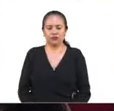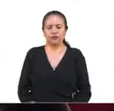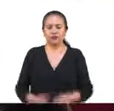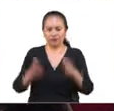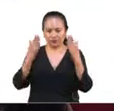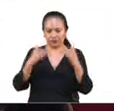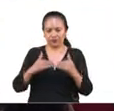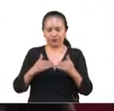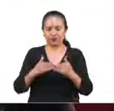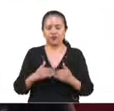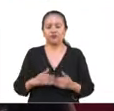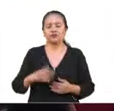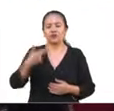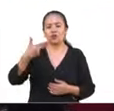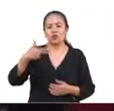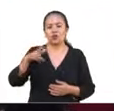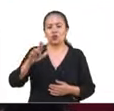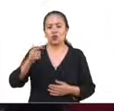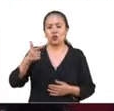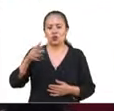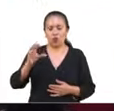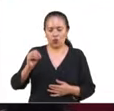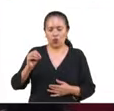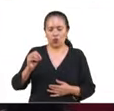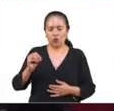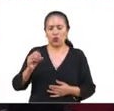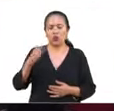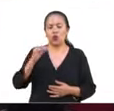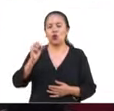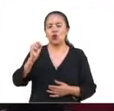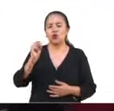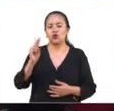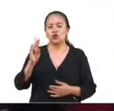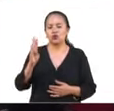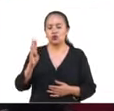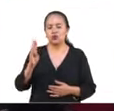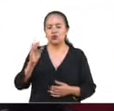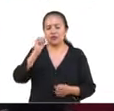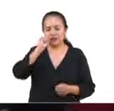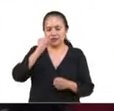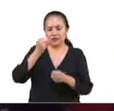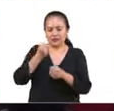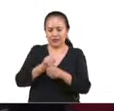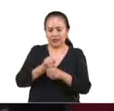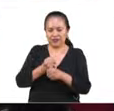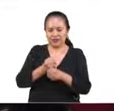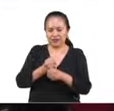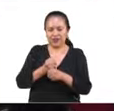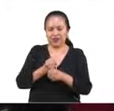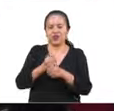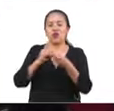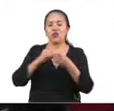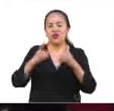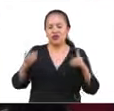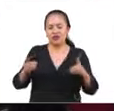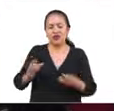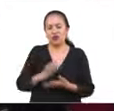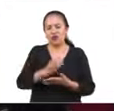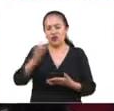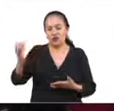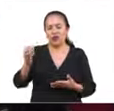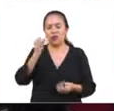Continuamos con la participación de Hugo Raúl Paulina Hernández, subsecretario de Inclusión Productiva y Desarrollo Rural de la Secretaría de